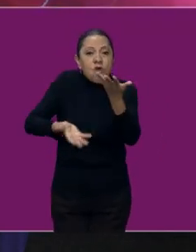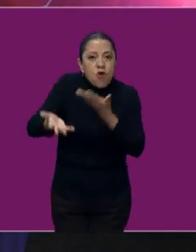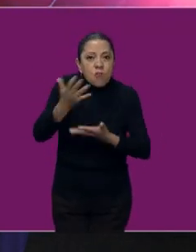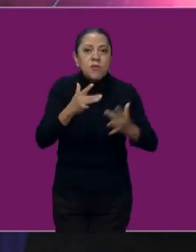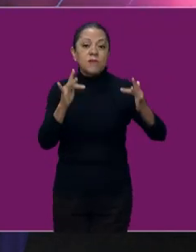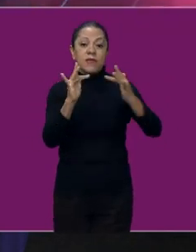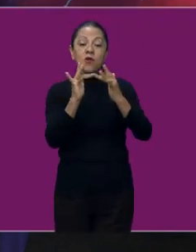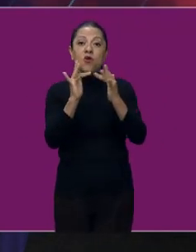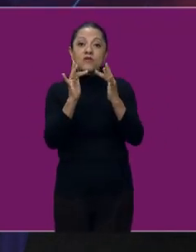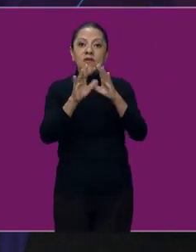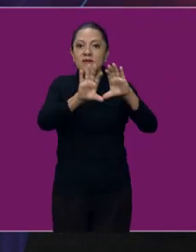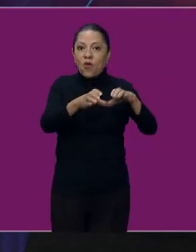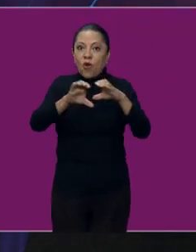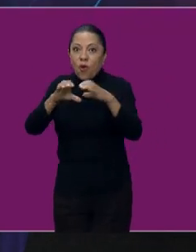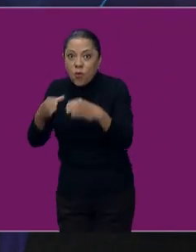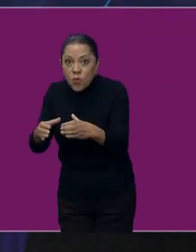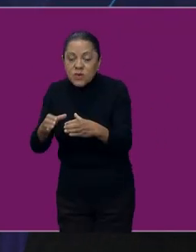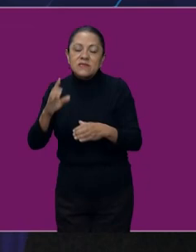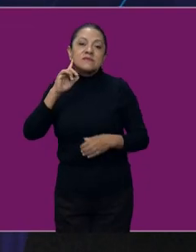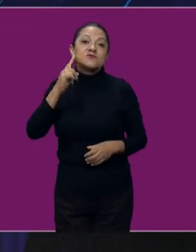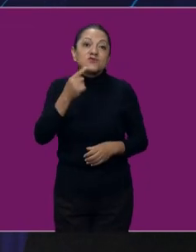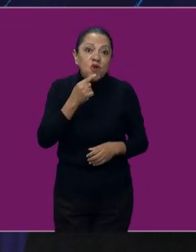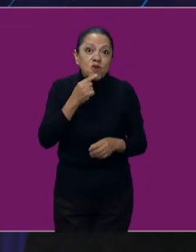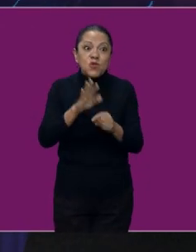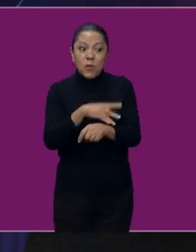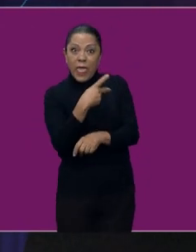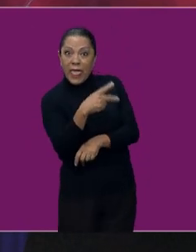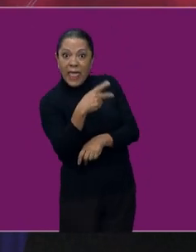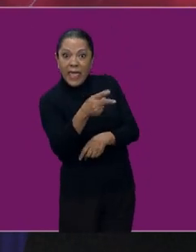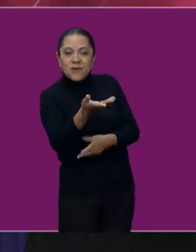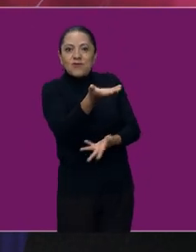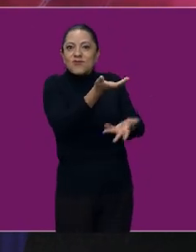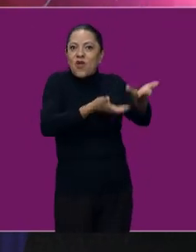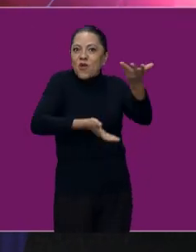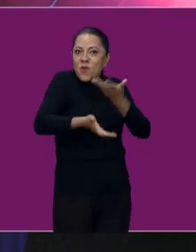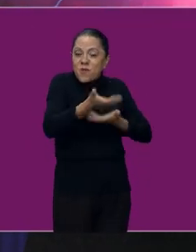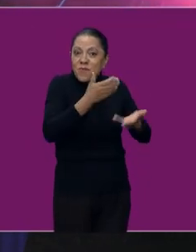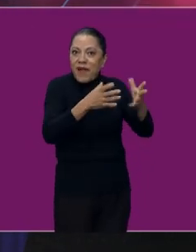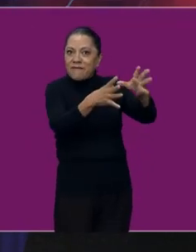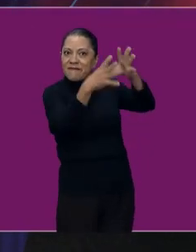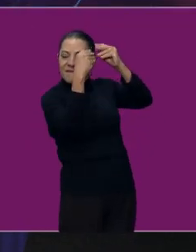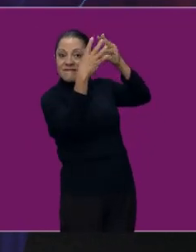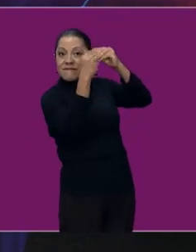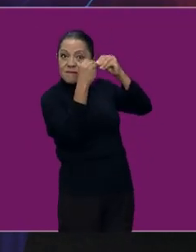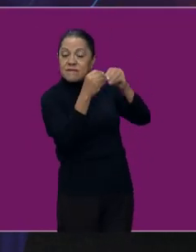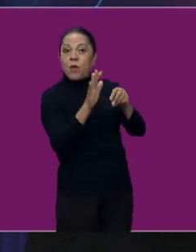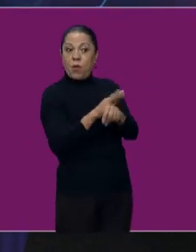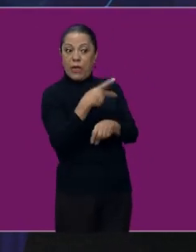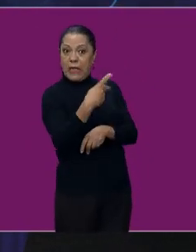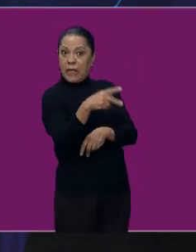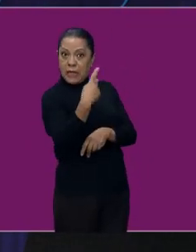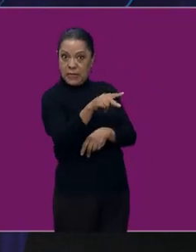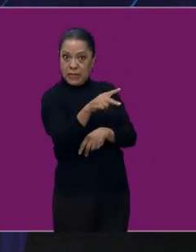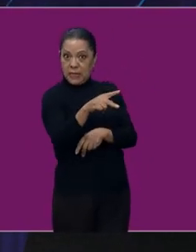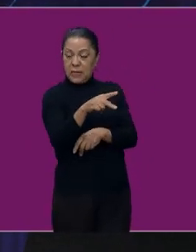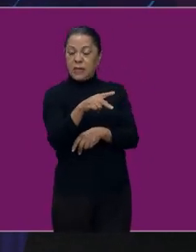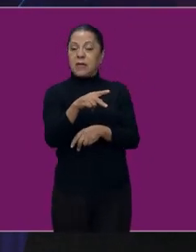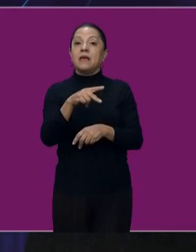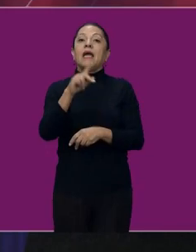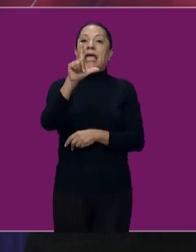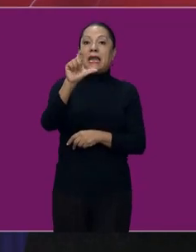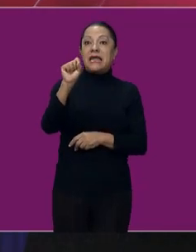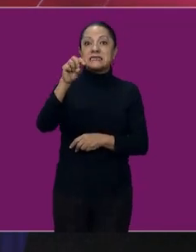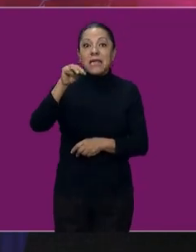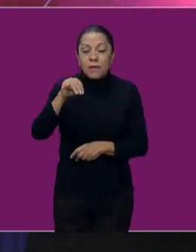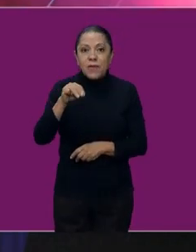realmente la lengua porque es tu lengua y ellos te están compartiendo todo esto además de su lengua tienes que aprender de la cultura